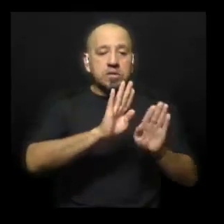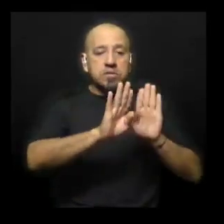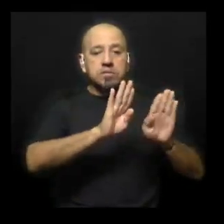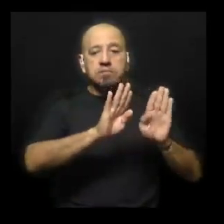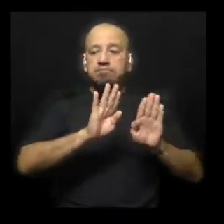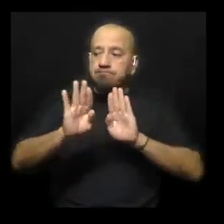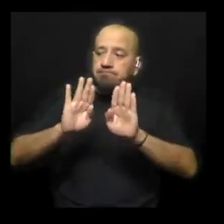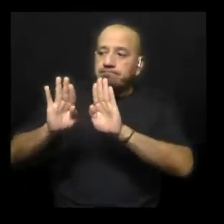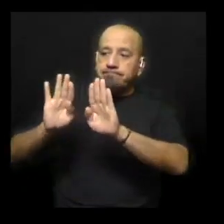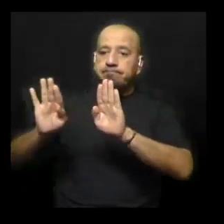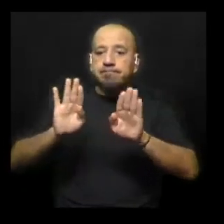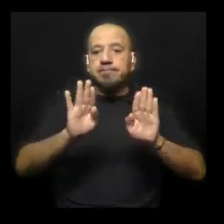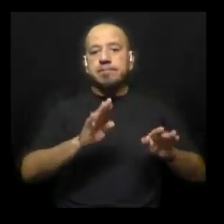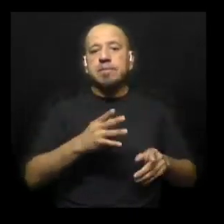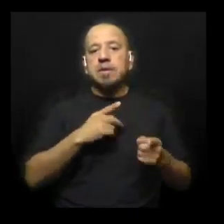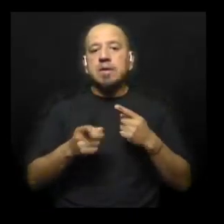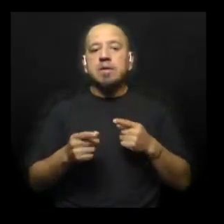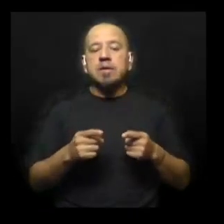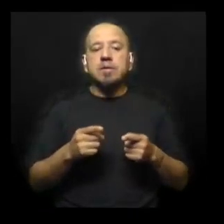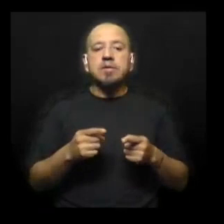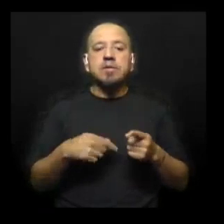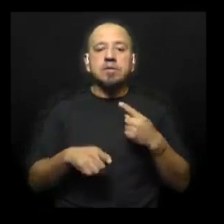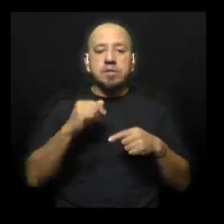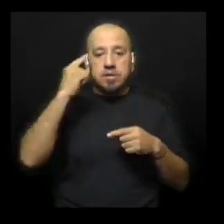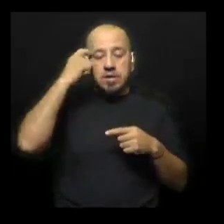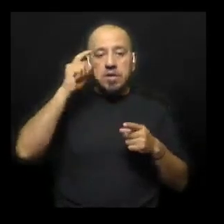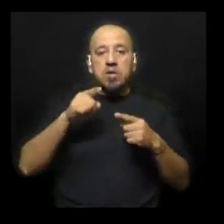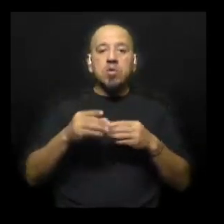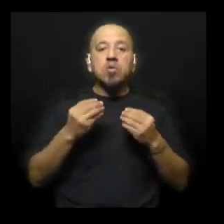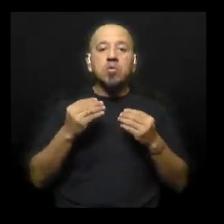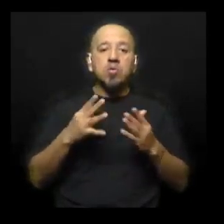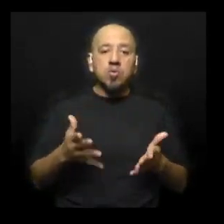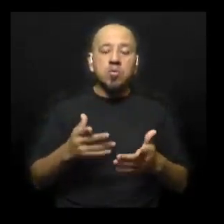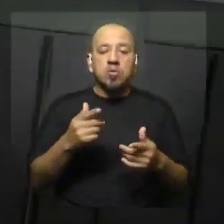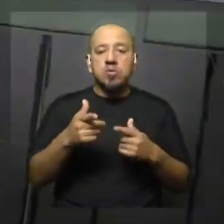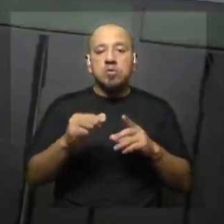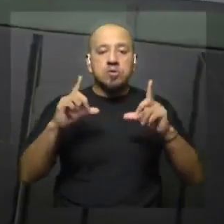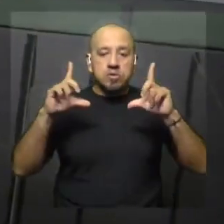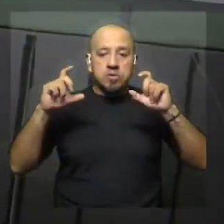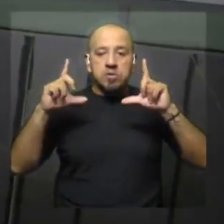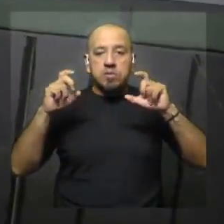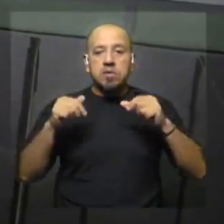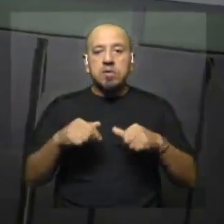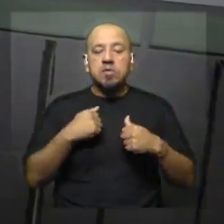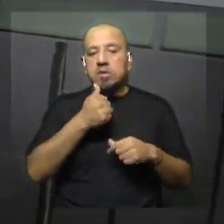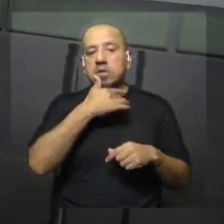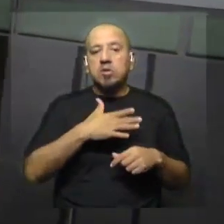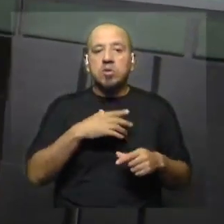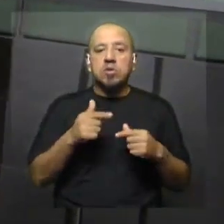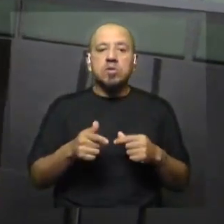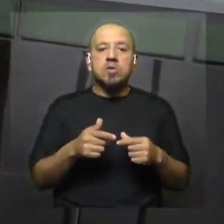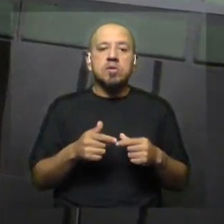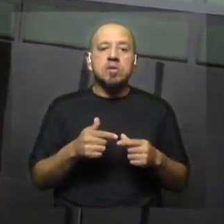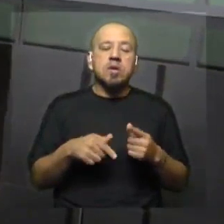11. ¿Cómo apareció esa idea? Y en realidad también con esta idea de cómo dar acceso a imágenes que tengan que ver más con nosotros, o las historias que tienen que ver más con